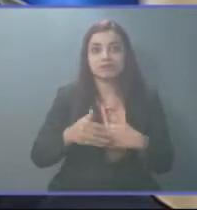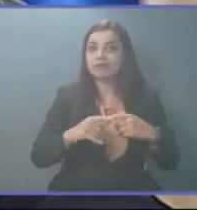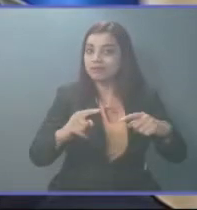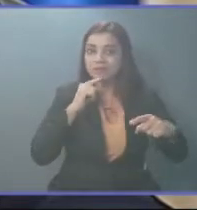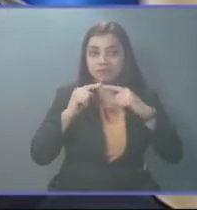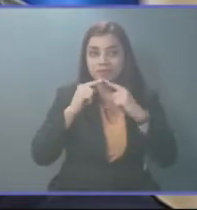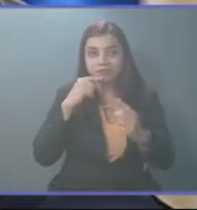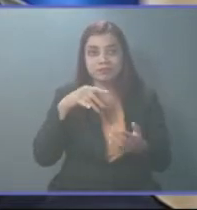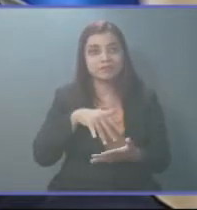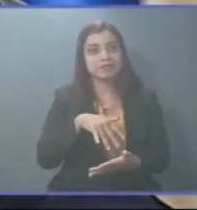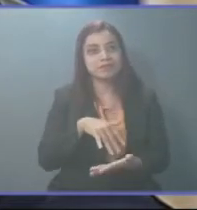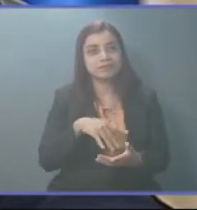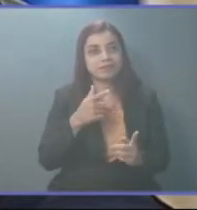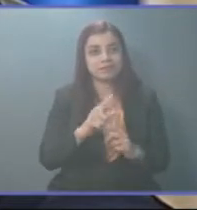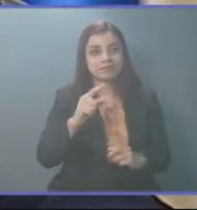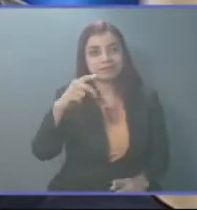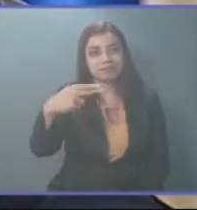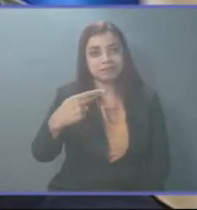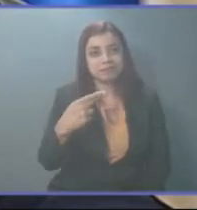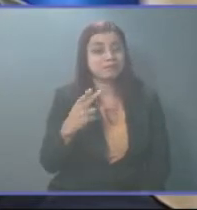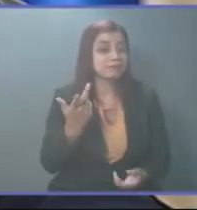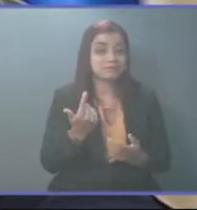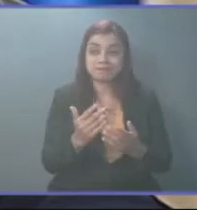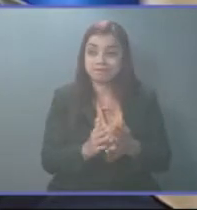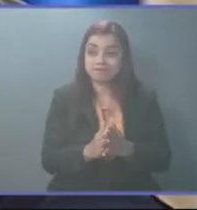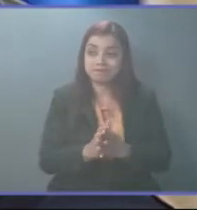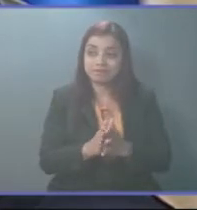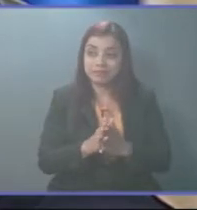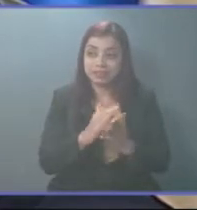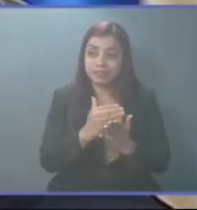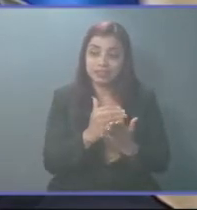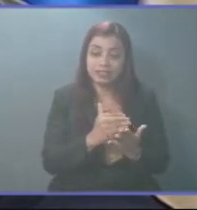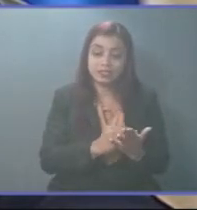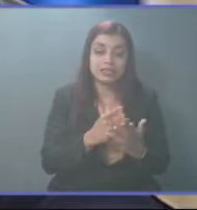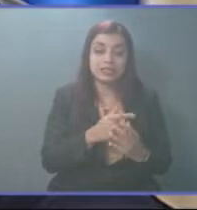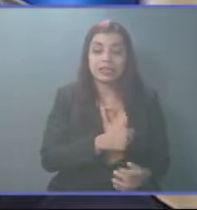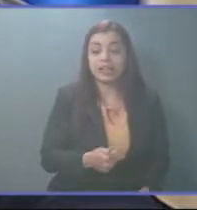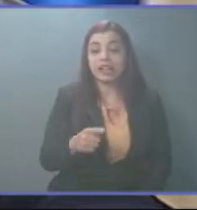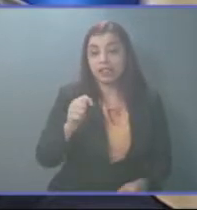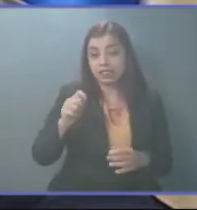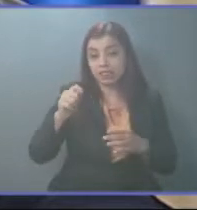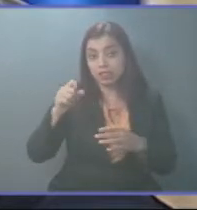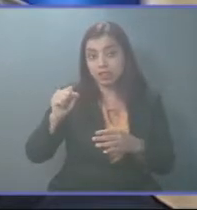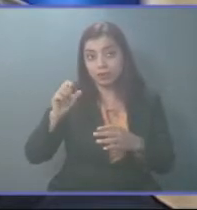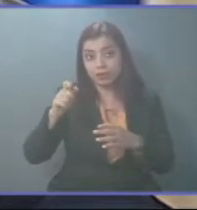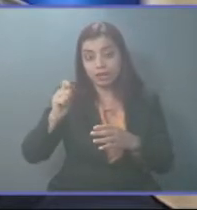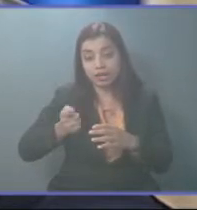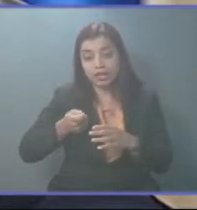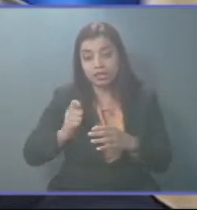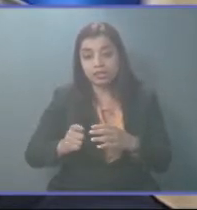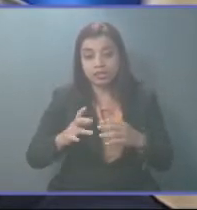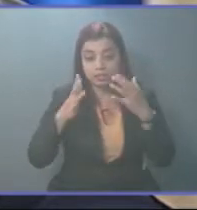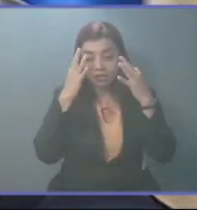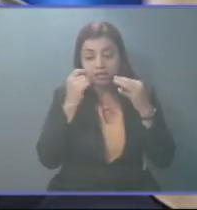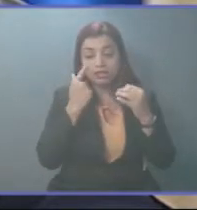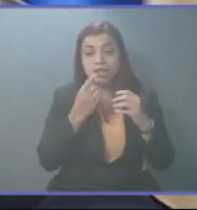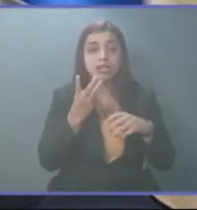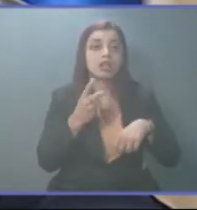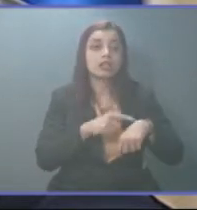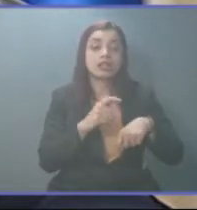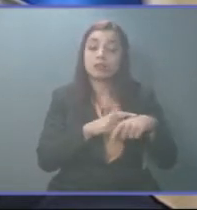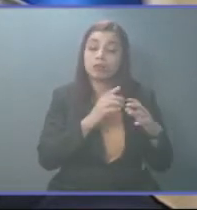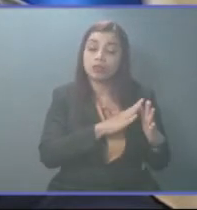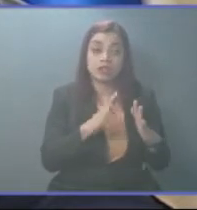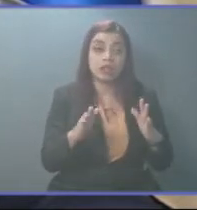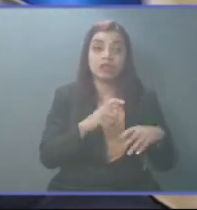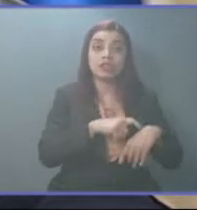H. En caso de intereses colectivos o difusos, el tribunal determinará específicamente los alcances del fallo y un plazo razonable para su